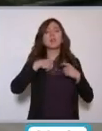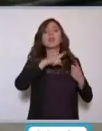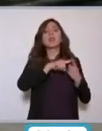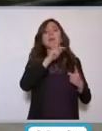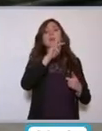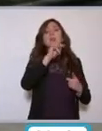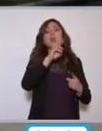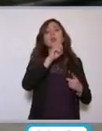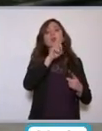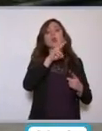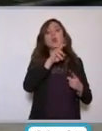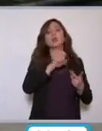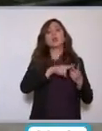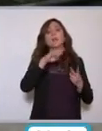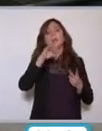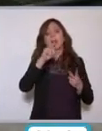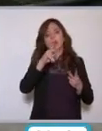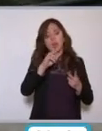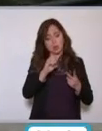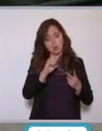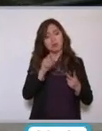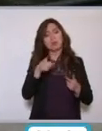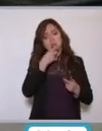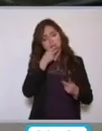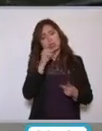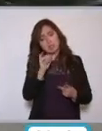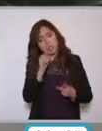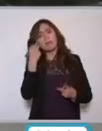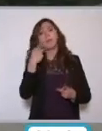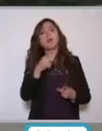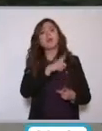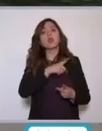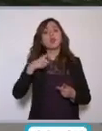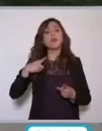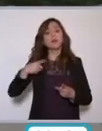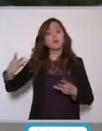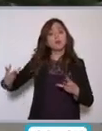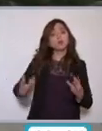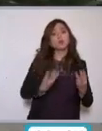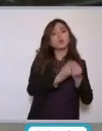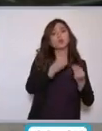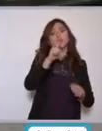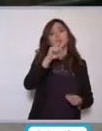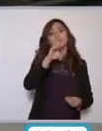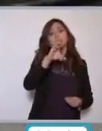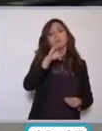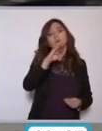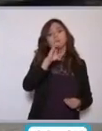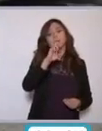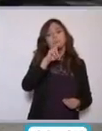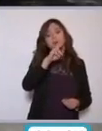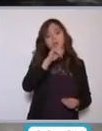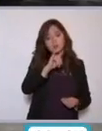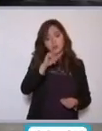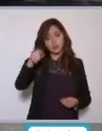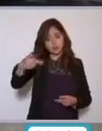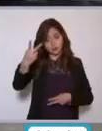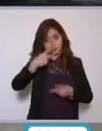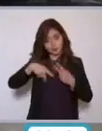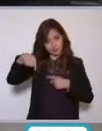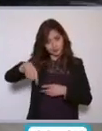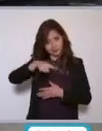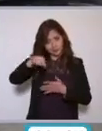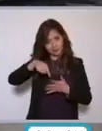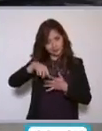Madero, y resulta que le dicen, bueno, pues pero te tenemos que llevar a Lecumberri. Entonces ahí lo traen para acá, para